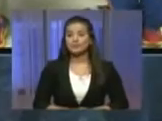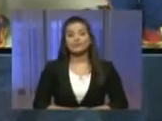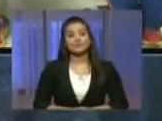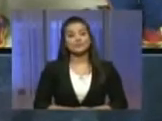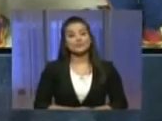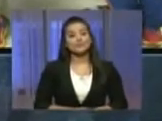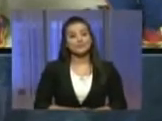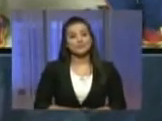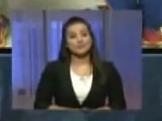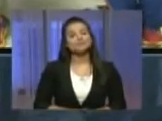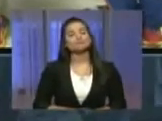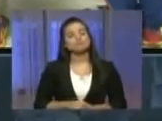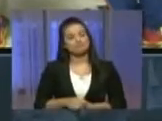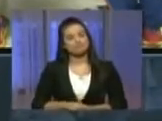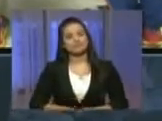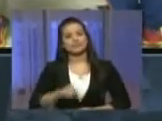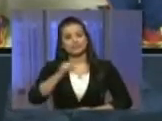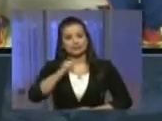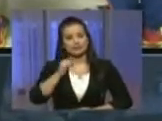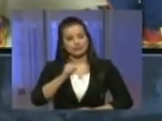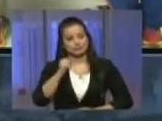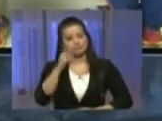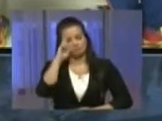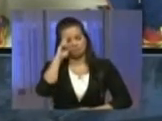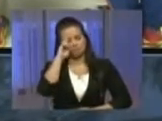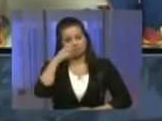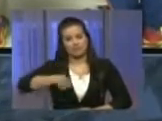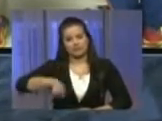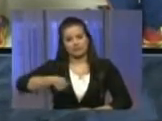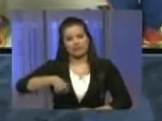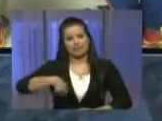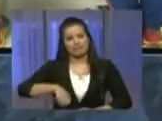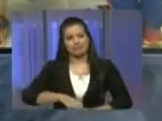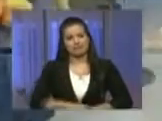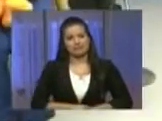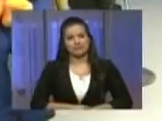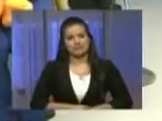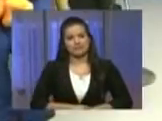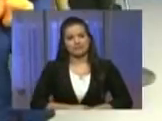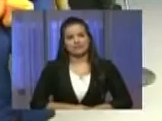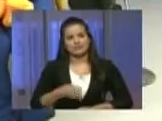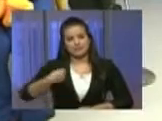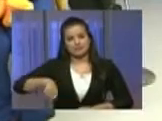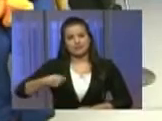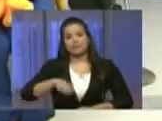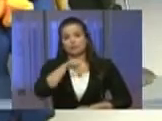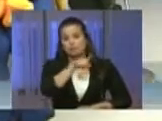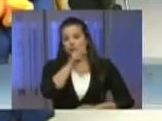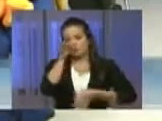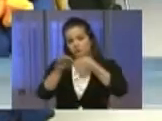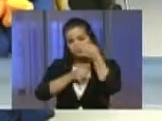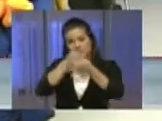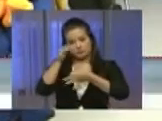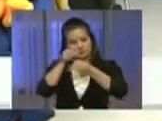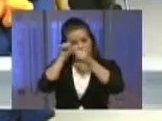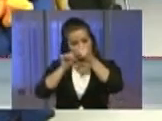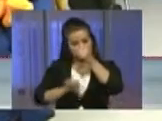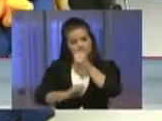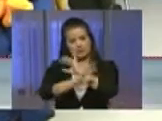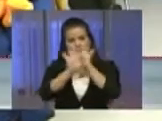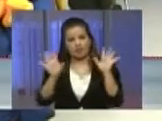Janeiro sí presidente como usted lo estaba indicando bueno acabamos de